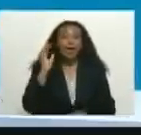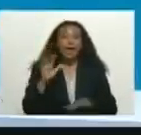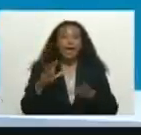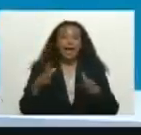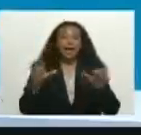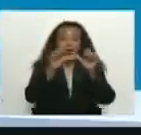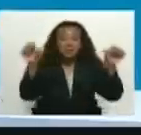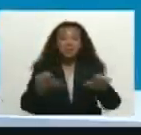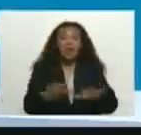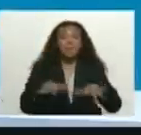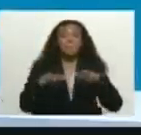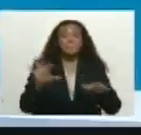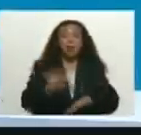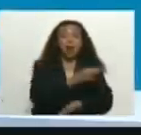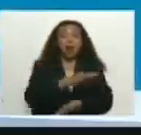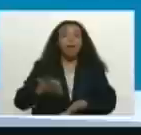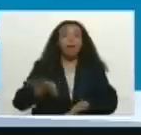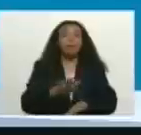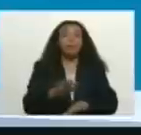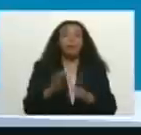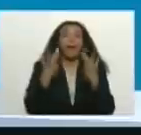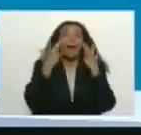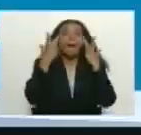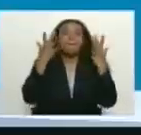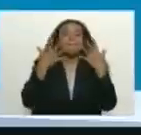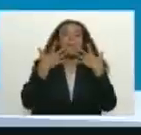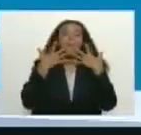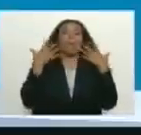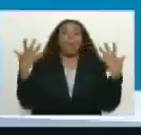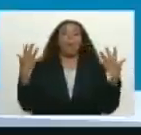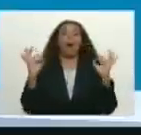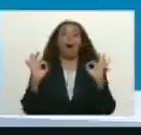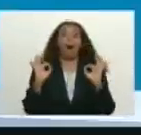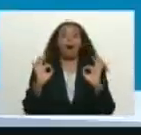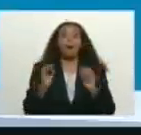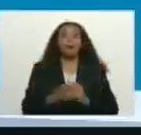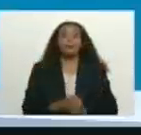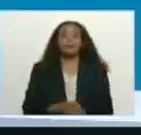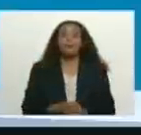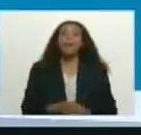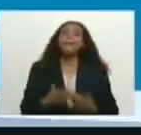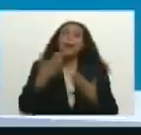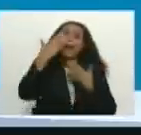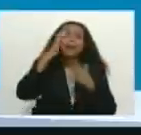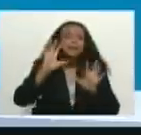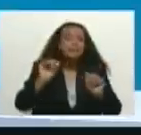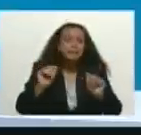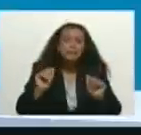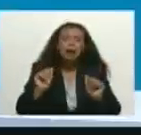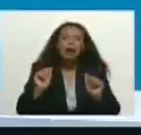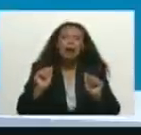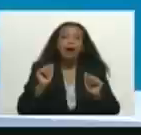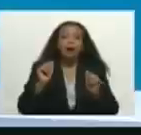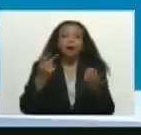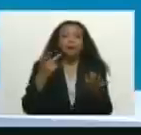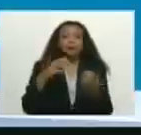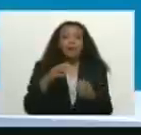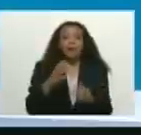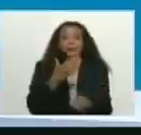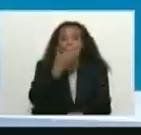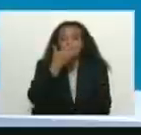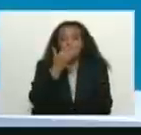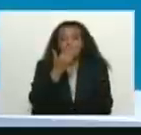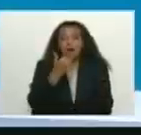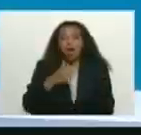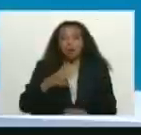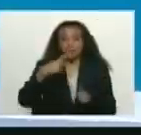orquesta. Admirable. Verdaderamente admirable. Y para despedir este programa del día de hoy,